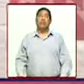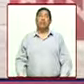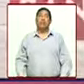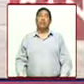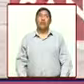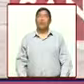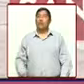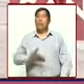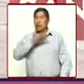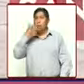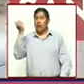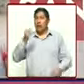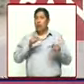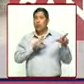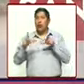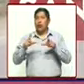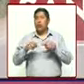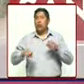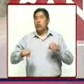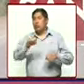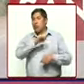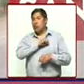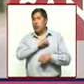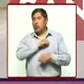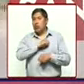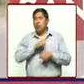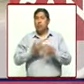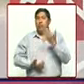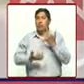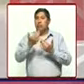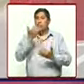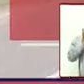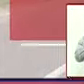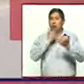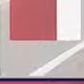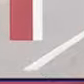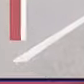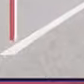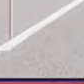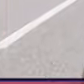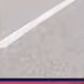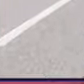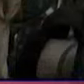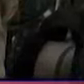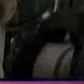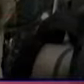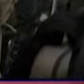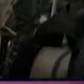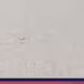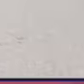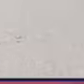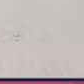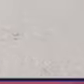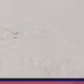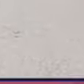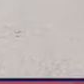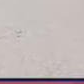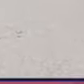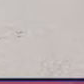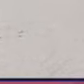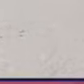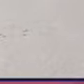Mejor predisposición, ¿no?, de colaborar para sofocar los incendios forestales que están existiendo aquí en Santa Cruz. Estamos llegando de